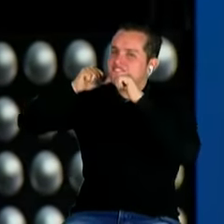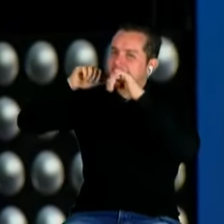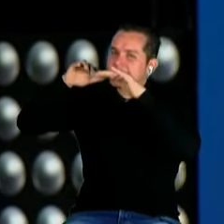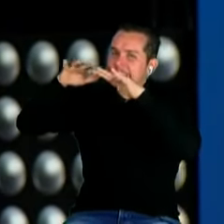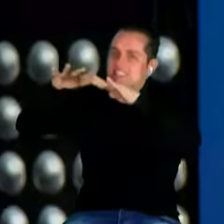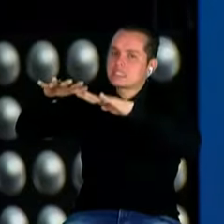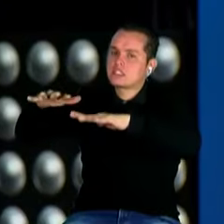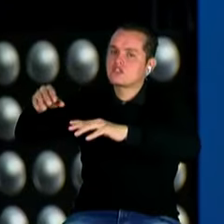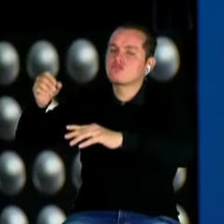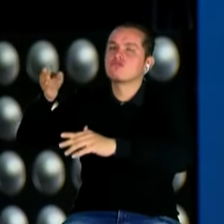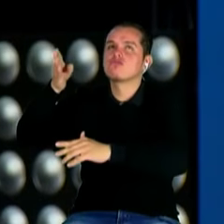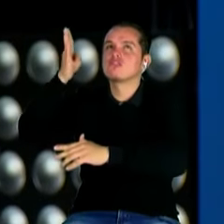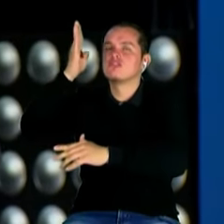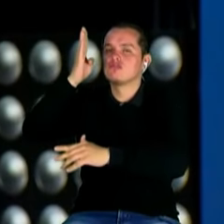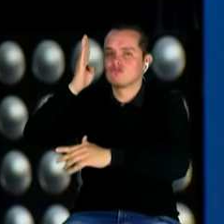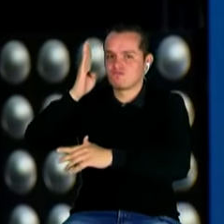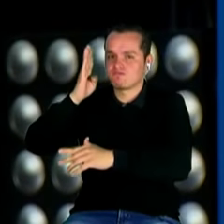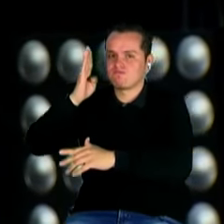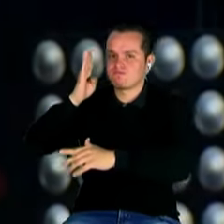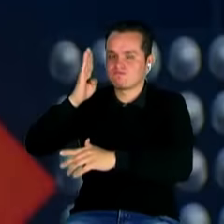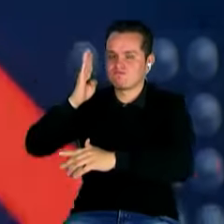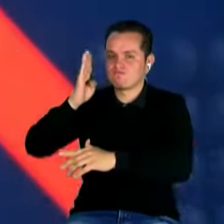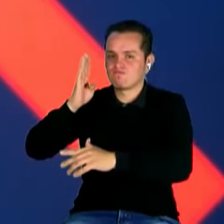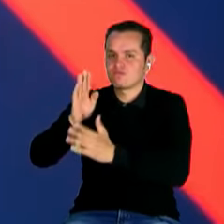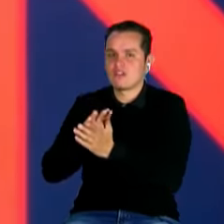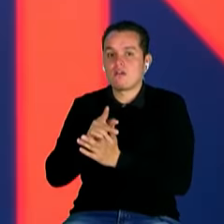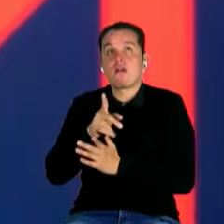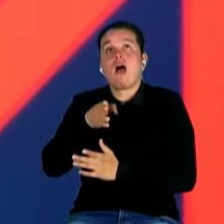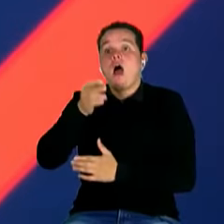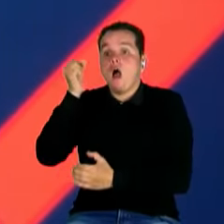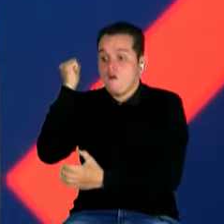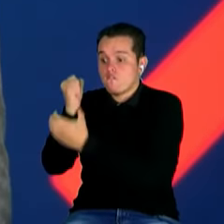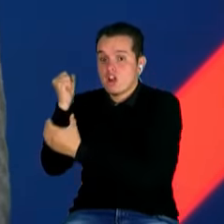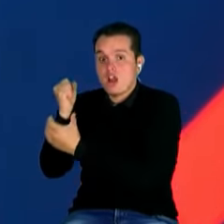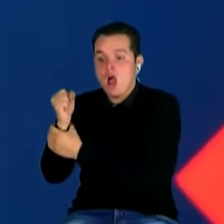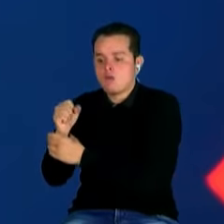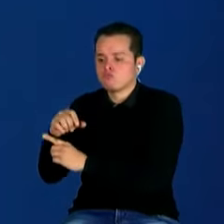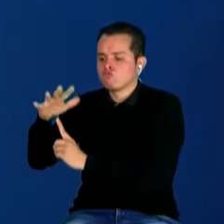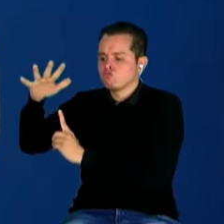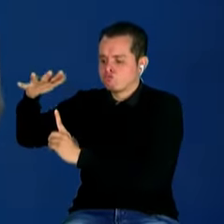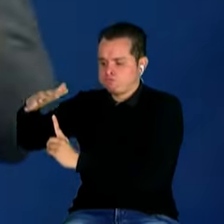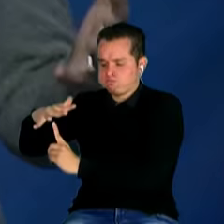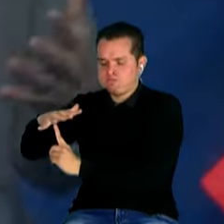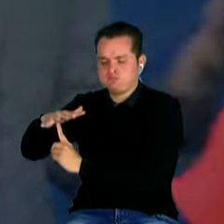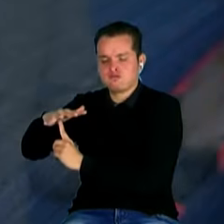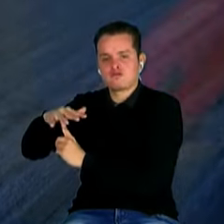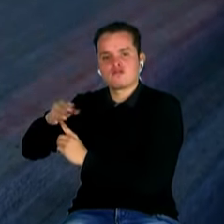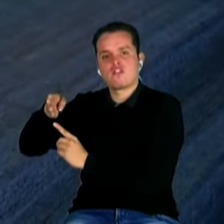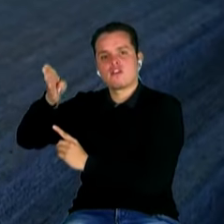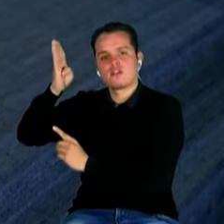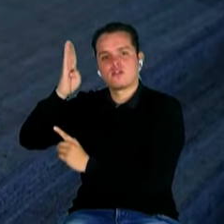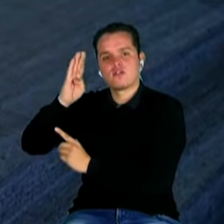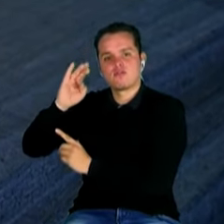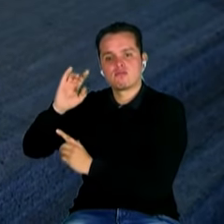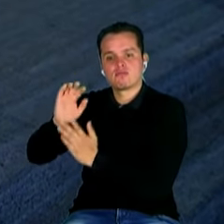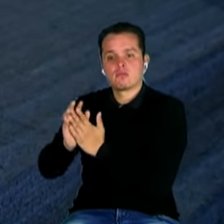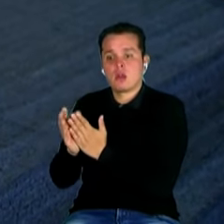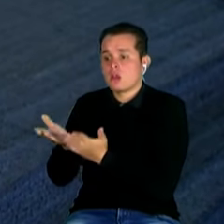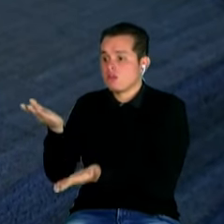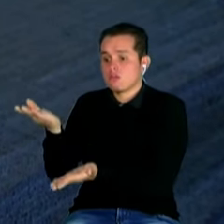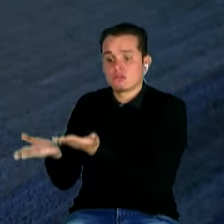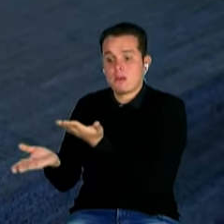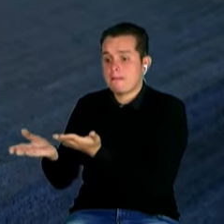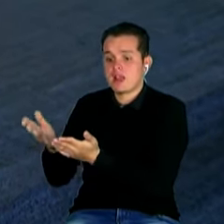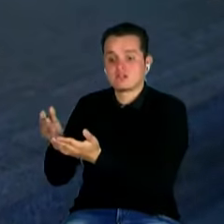bendición de Dios. Abraham portaba el favor de Dios. Y el favor de Dios no depende de